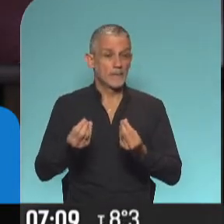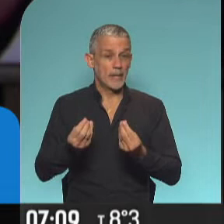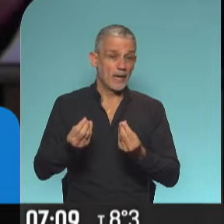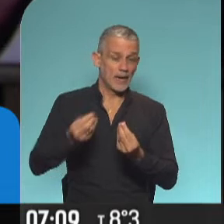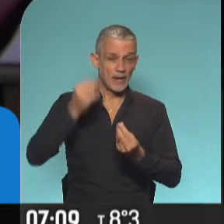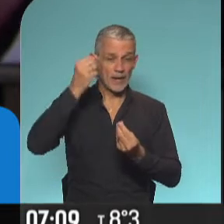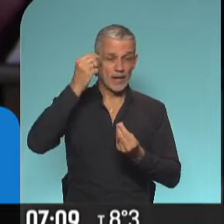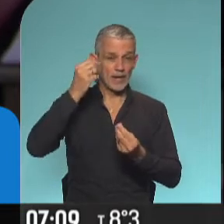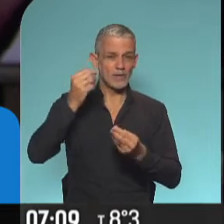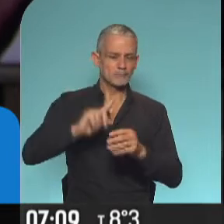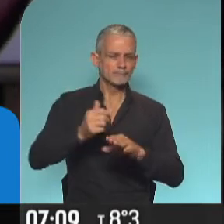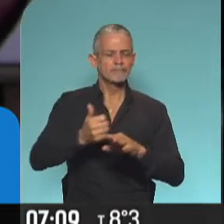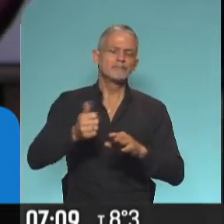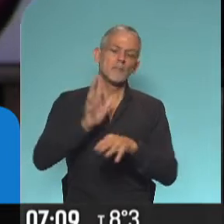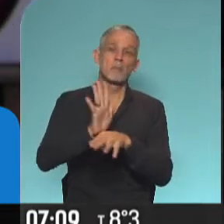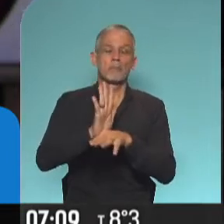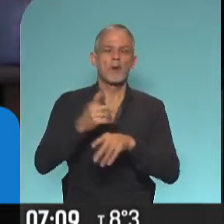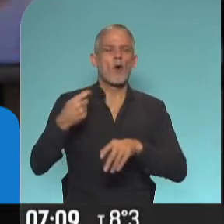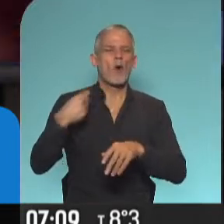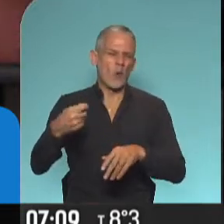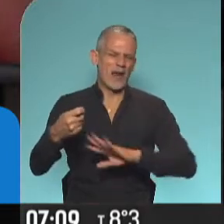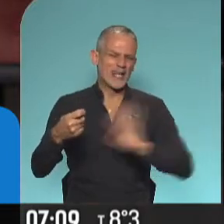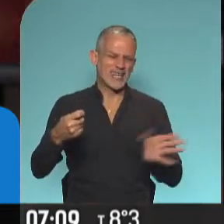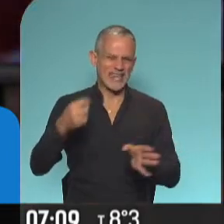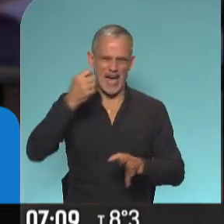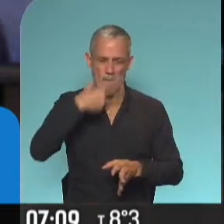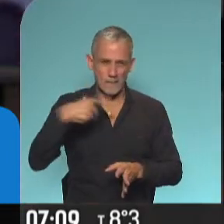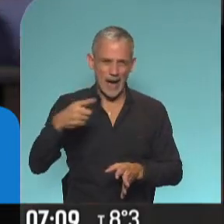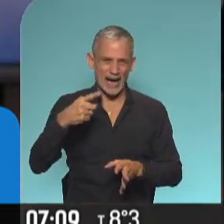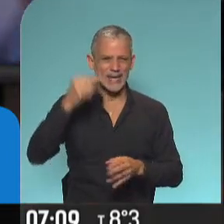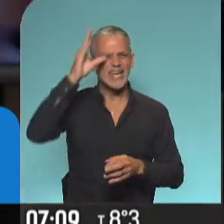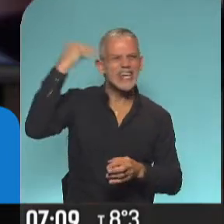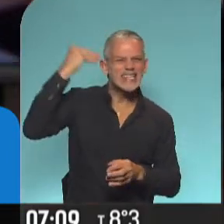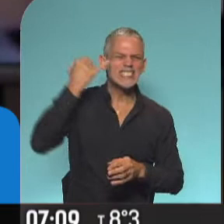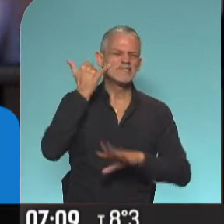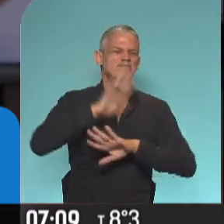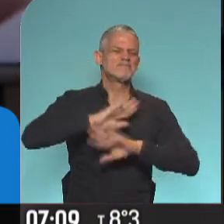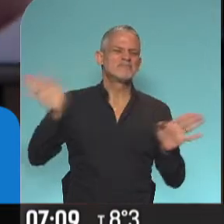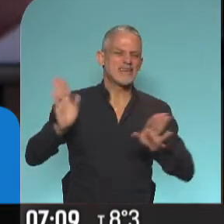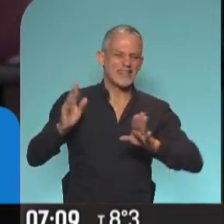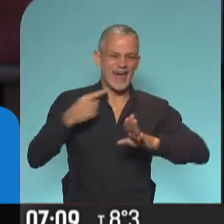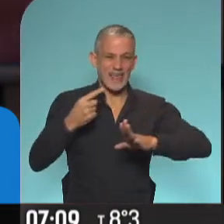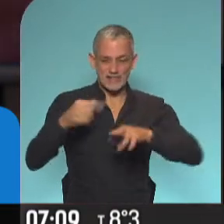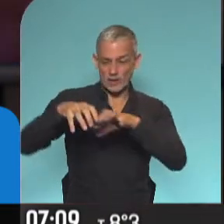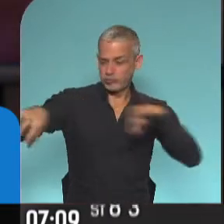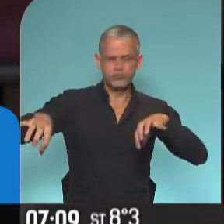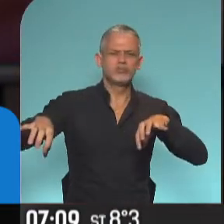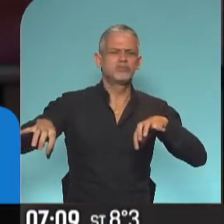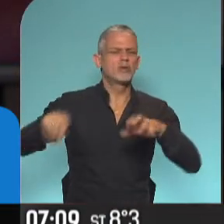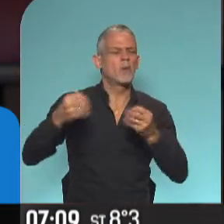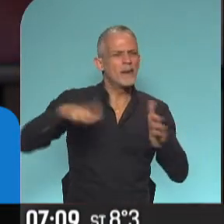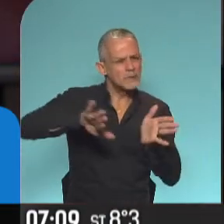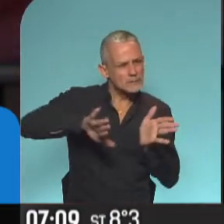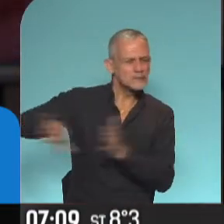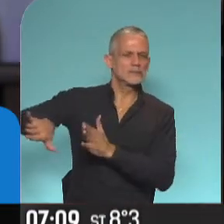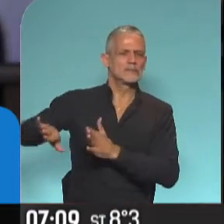un retiro o la jubilación de Mauricio Macri. Dijo que Mauricio Macri y Cristina Fernández de Kirchner profundizan la grieta y que deberían